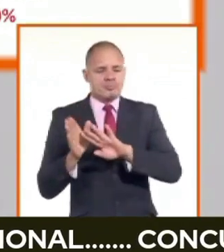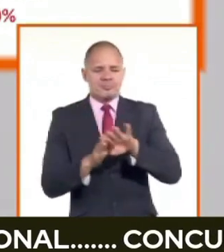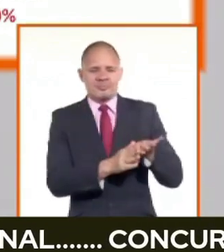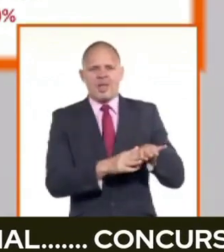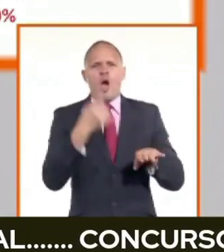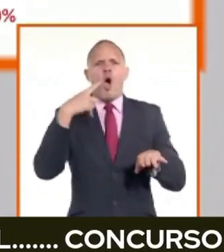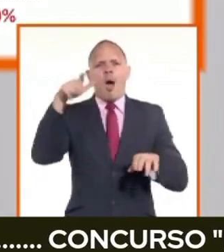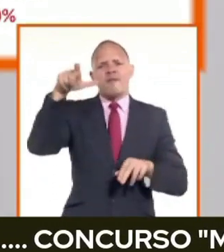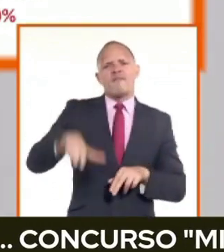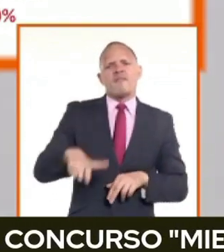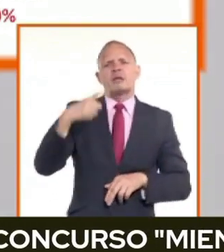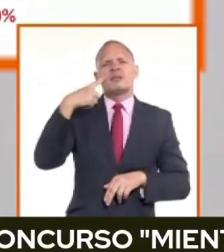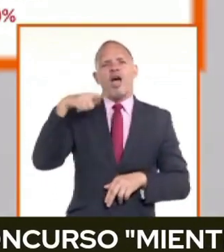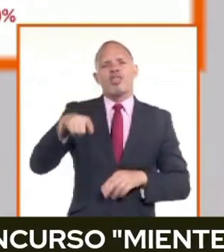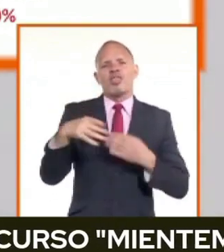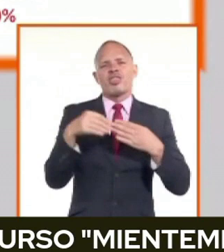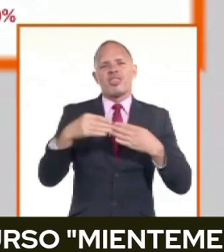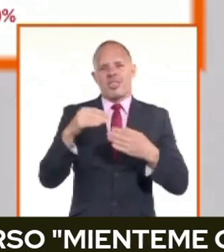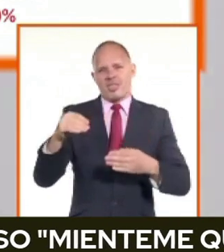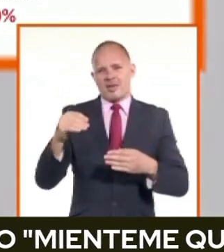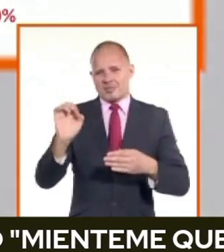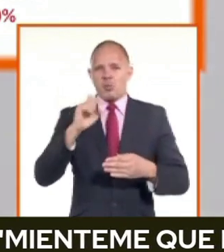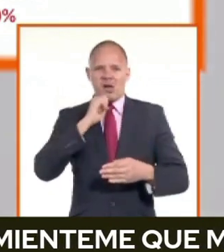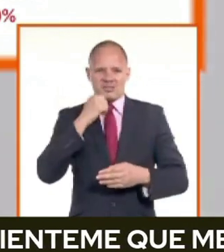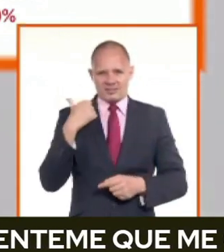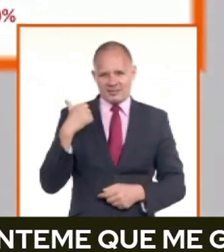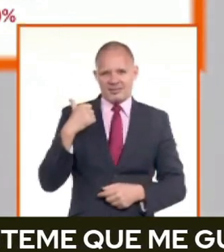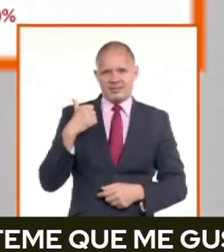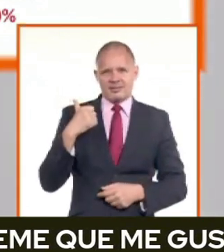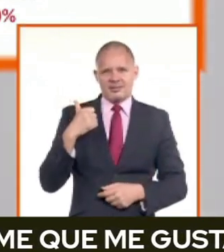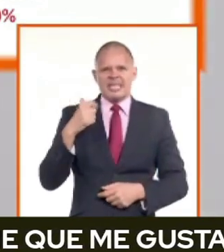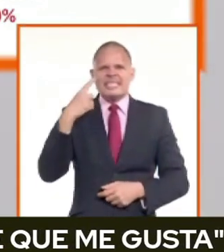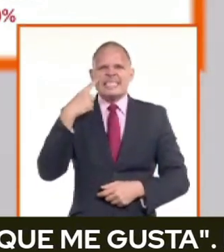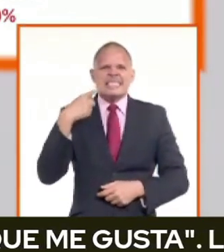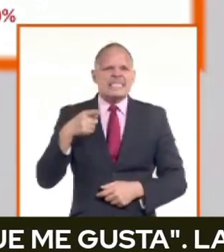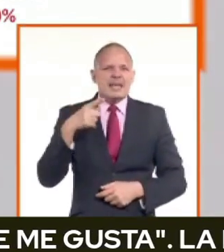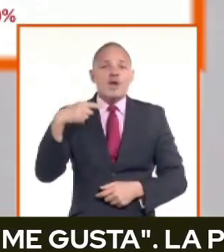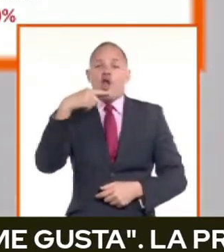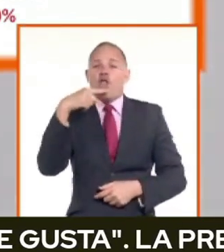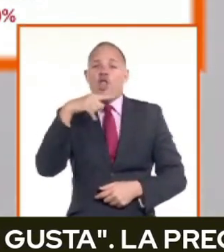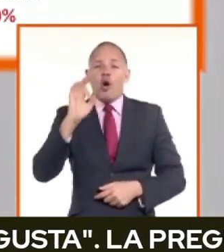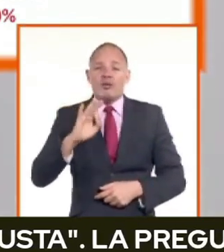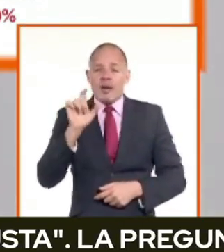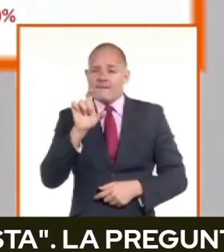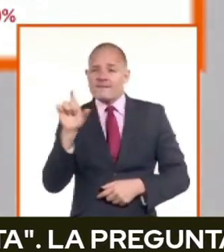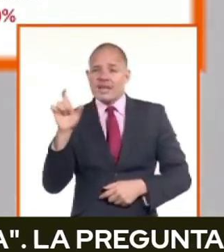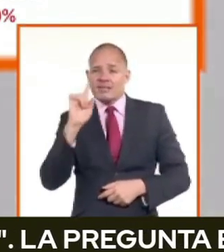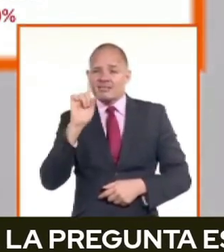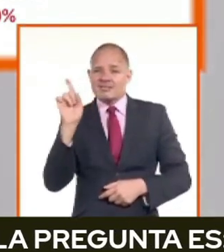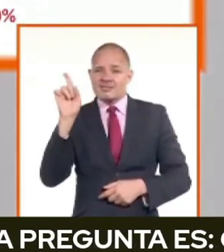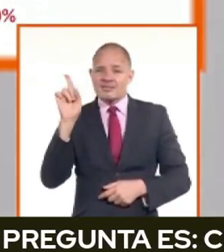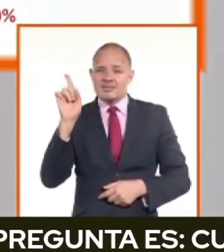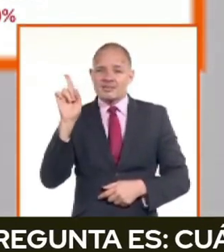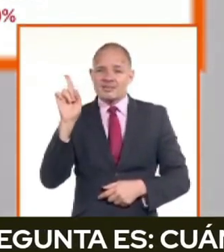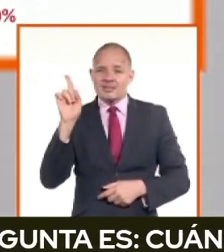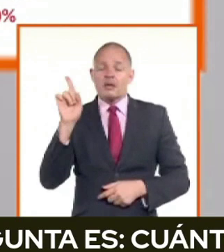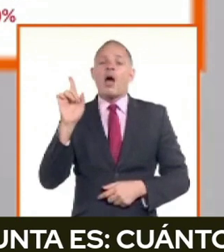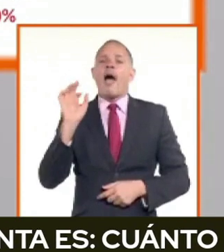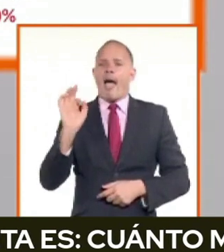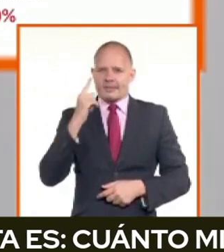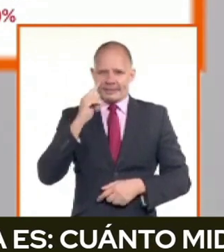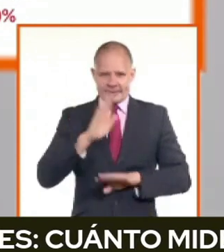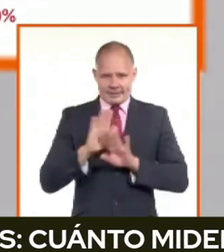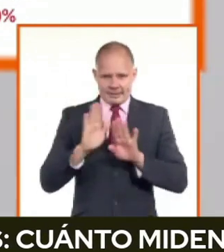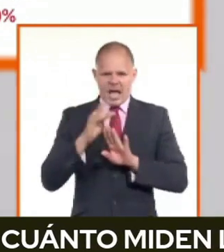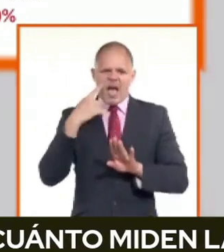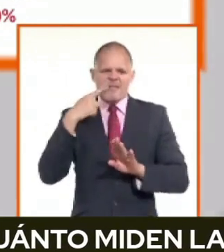donde precisamente por el marín estamos diciendo que el margen para la compra por los bancos del dólar